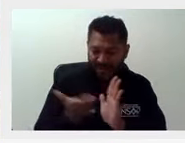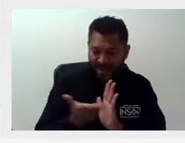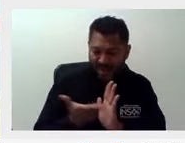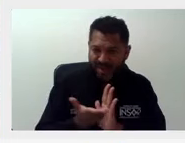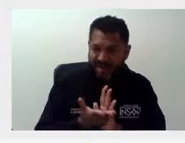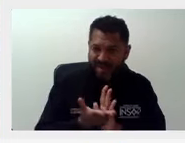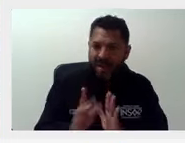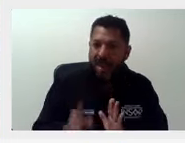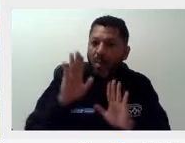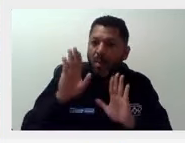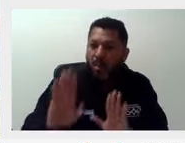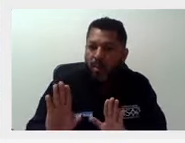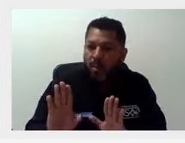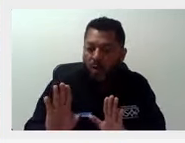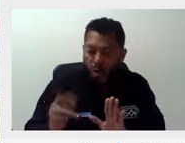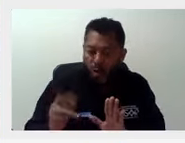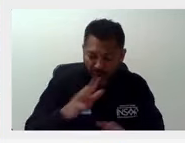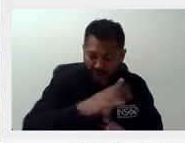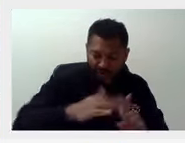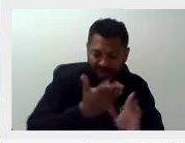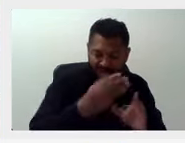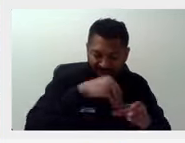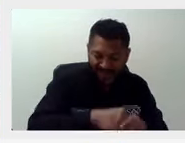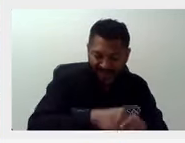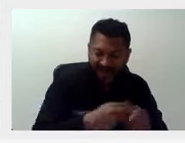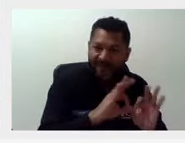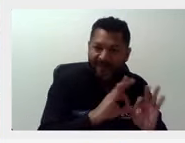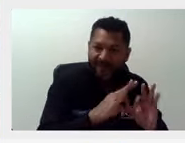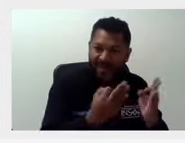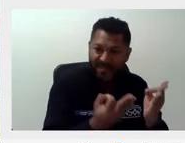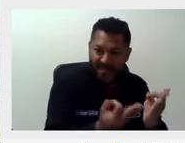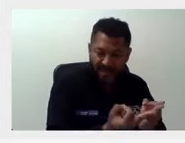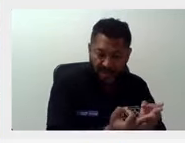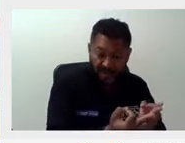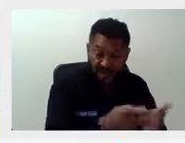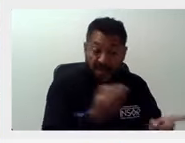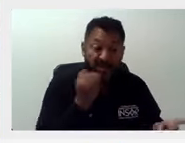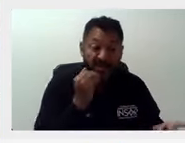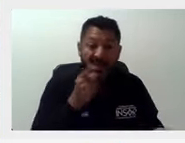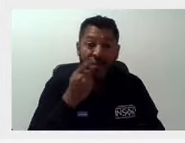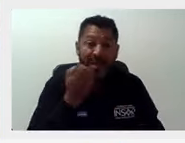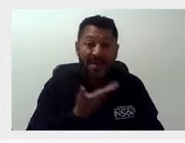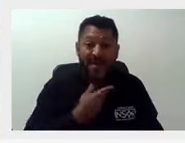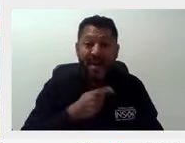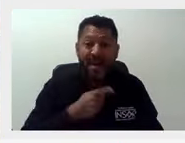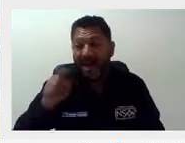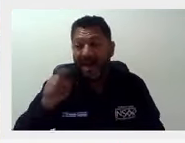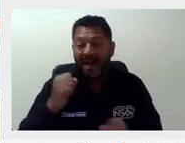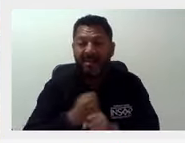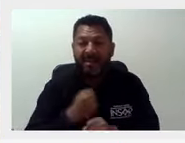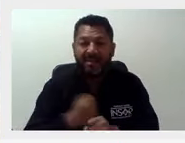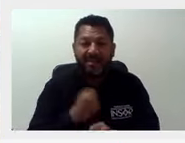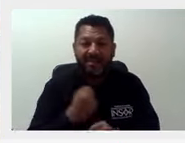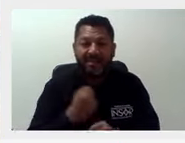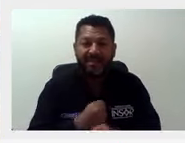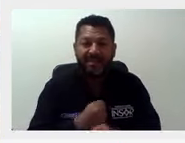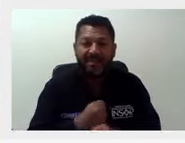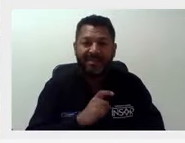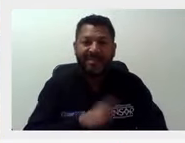de funcionamiento familiar. ¿Qué pasa cuando las familias tienen que trabajar, por ejemplo? Que no pueden estar el tiempo